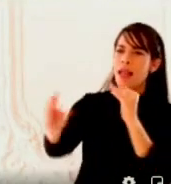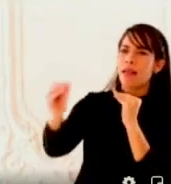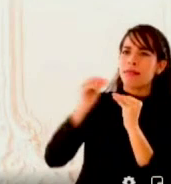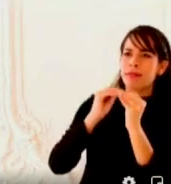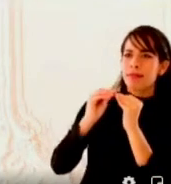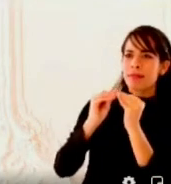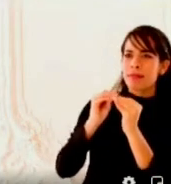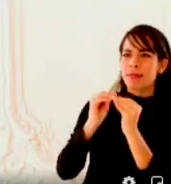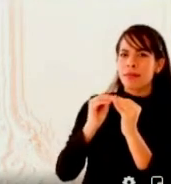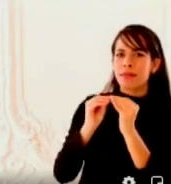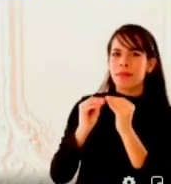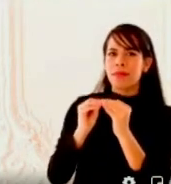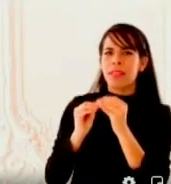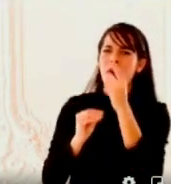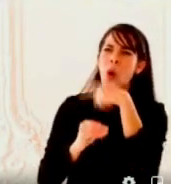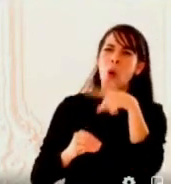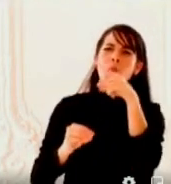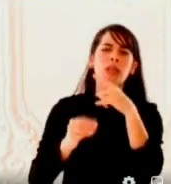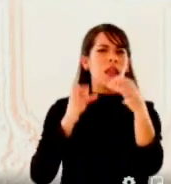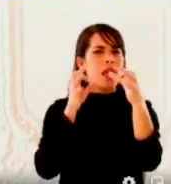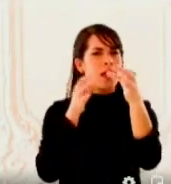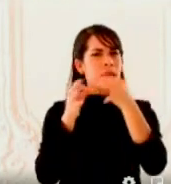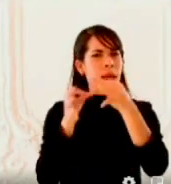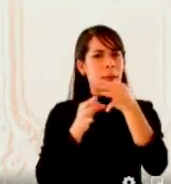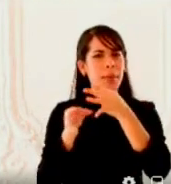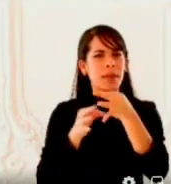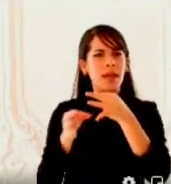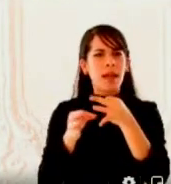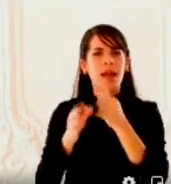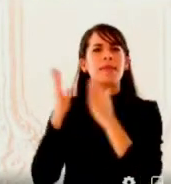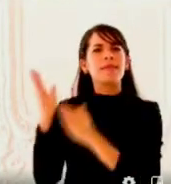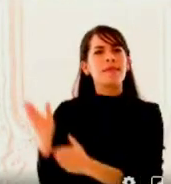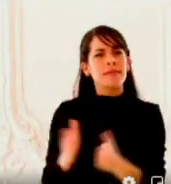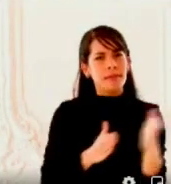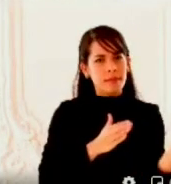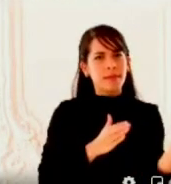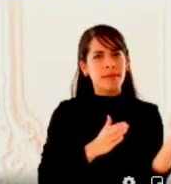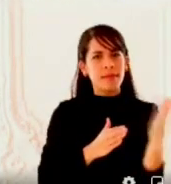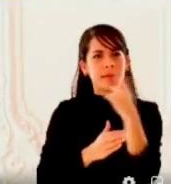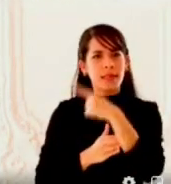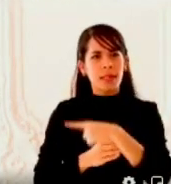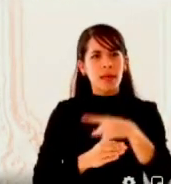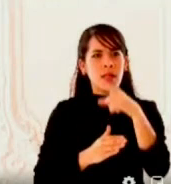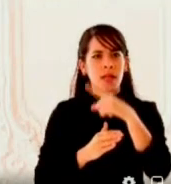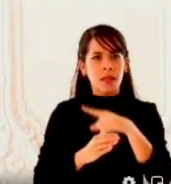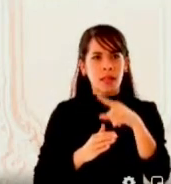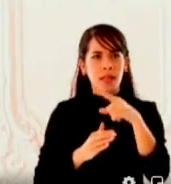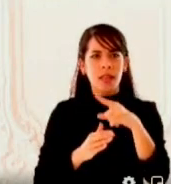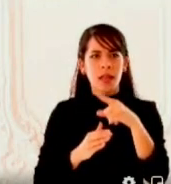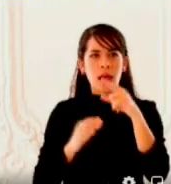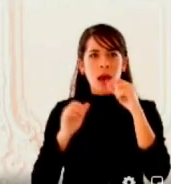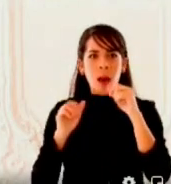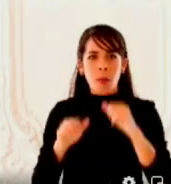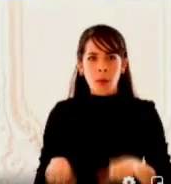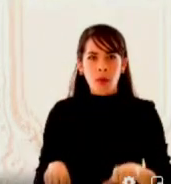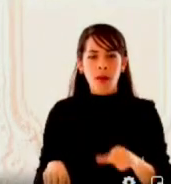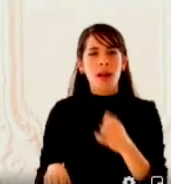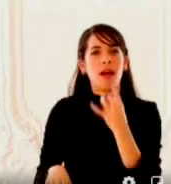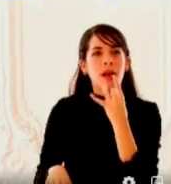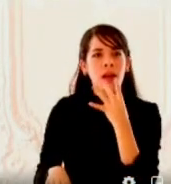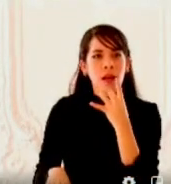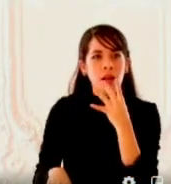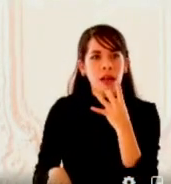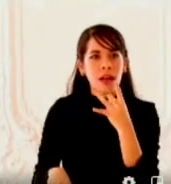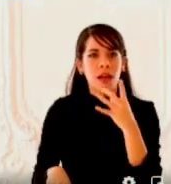demás. ¿Me pueden explicar cuál es el plan para iluminar las vías de rodaje